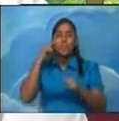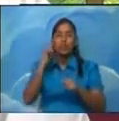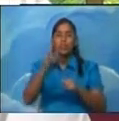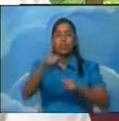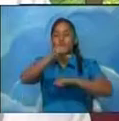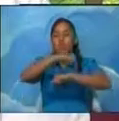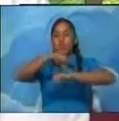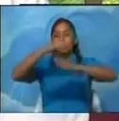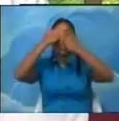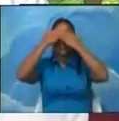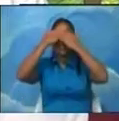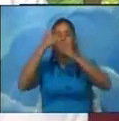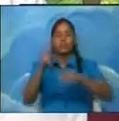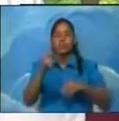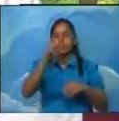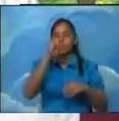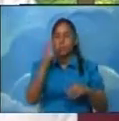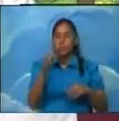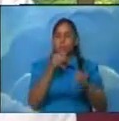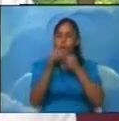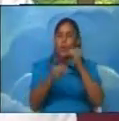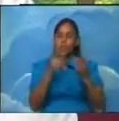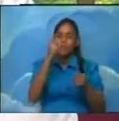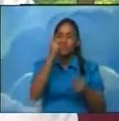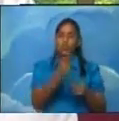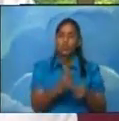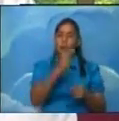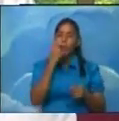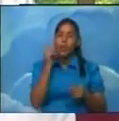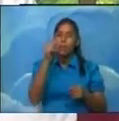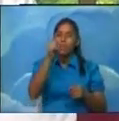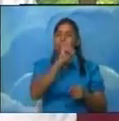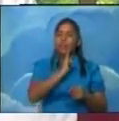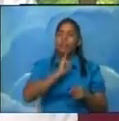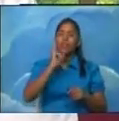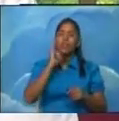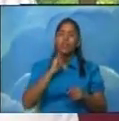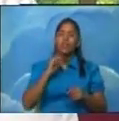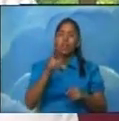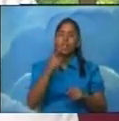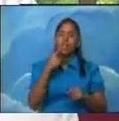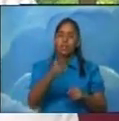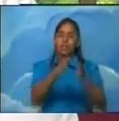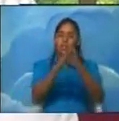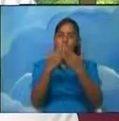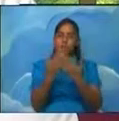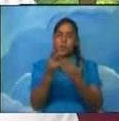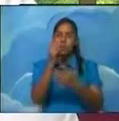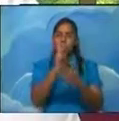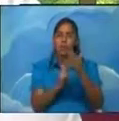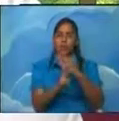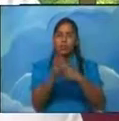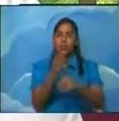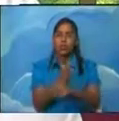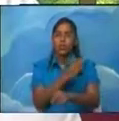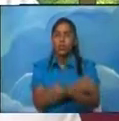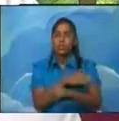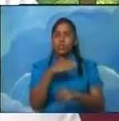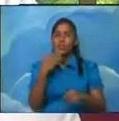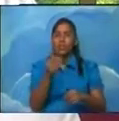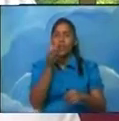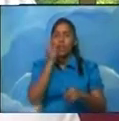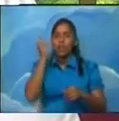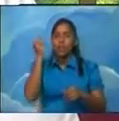aceite. Dios hace una promesa a Israel. Dice la Biblia en los versículos anteriores que él